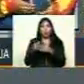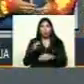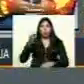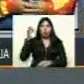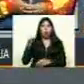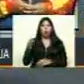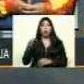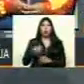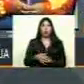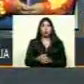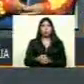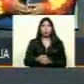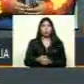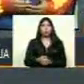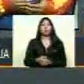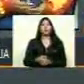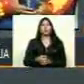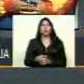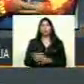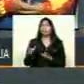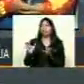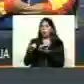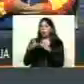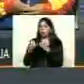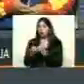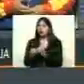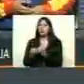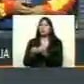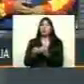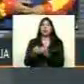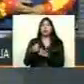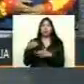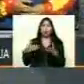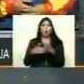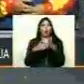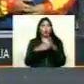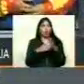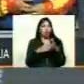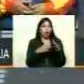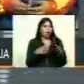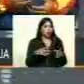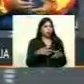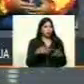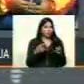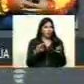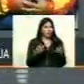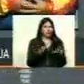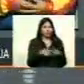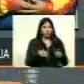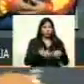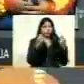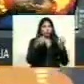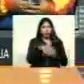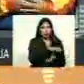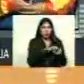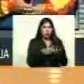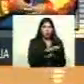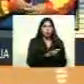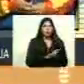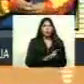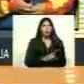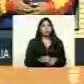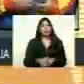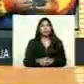Antidrogas, la Dirección General de Prevención del Delito, la Oficina Nacional contra la Delincuencia Organizada y Financiamiento del Terrorismo, INCODIR, que es el Instituto contra